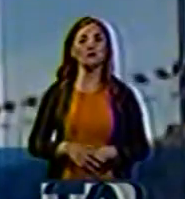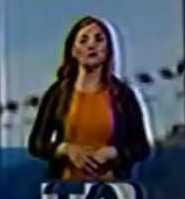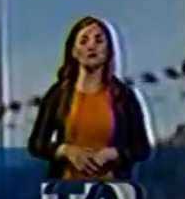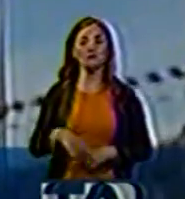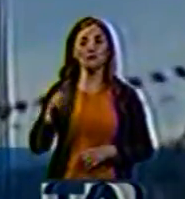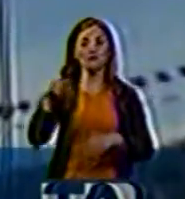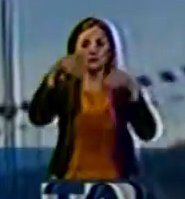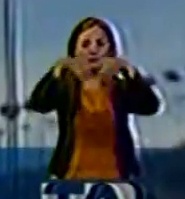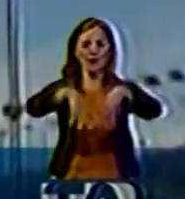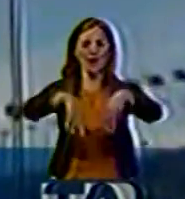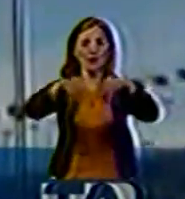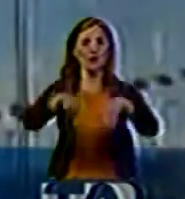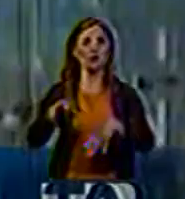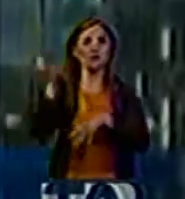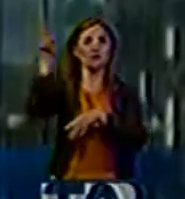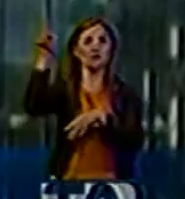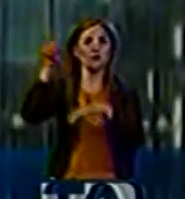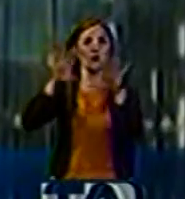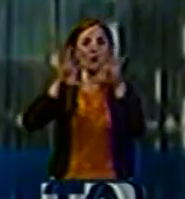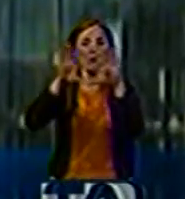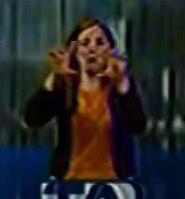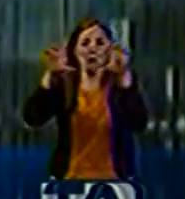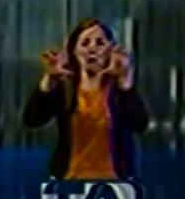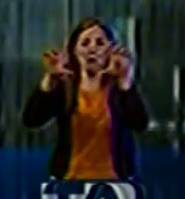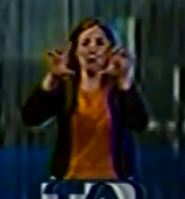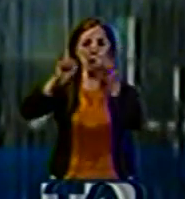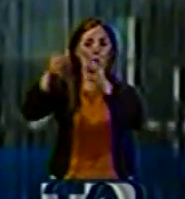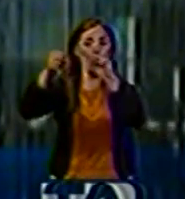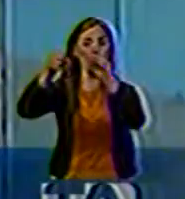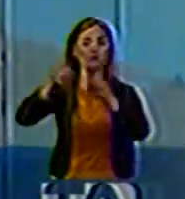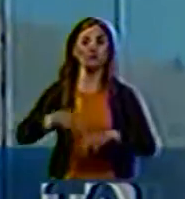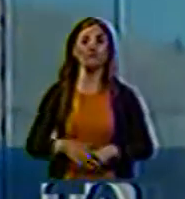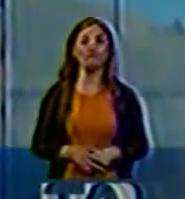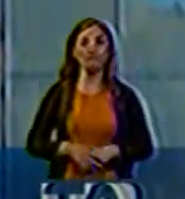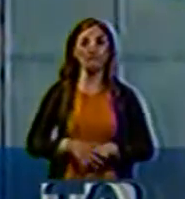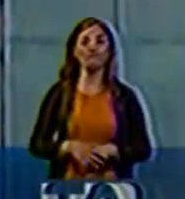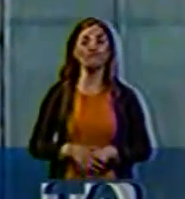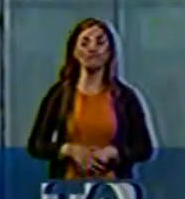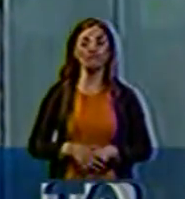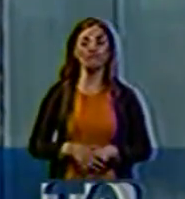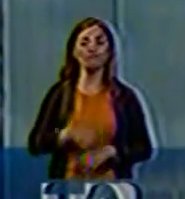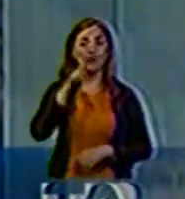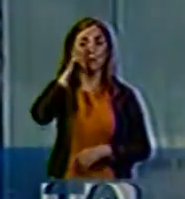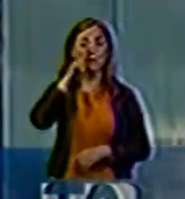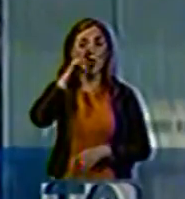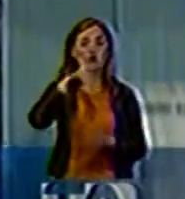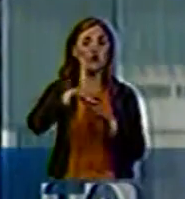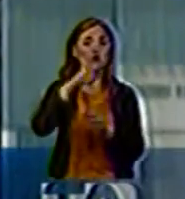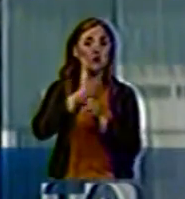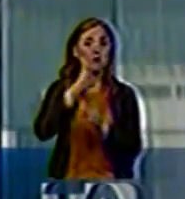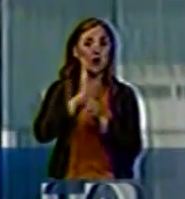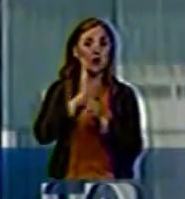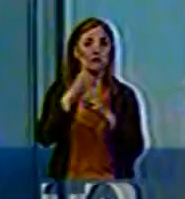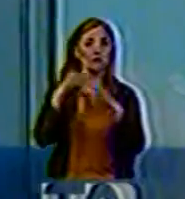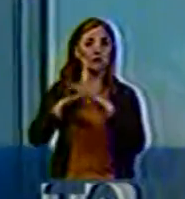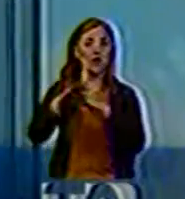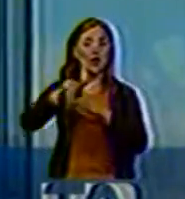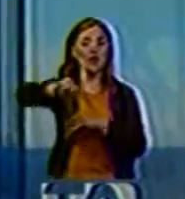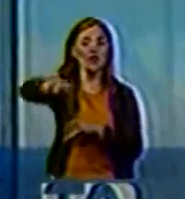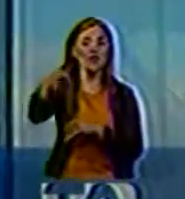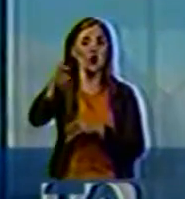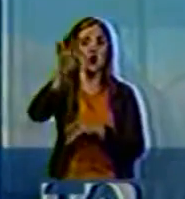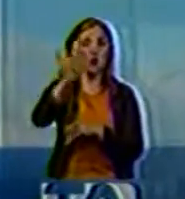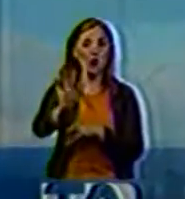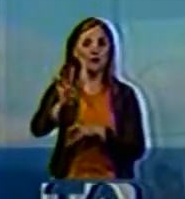le siguen los inmensos vidrios que están reventándose. Estas fotos nos enviaron empleados de este monumental edificio.